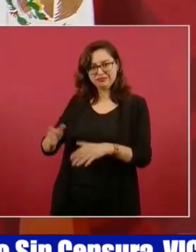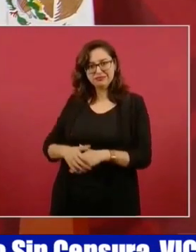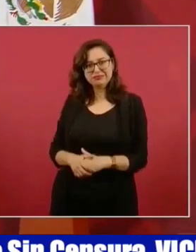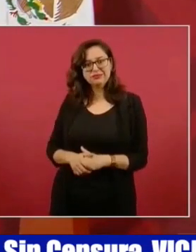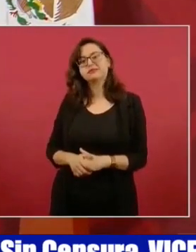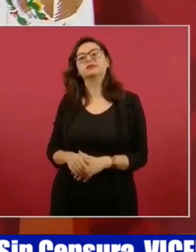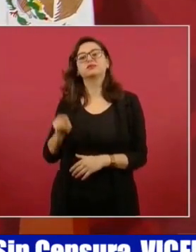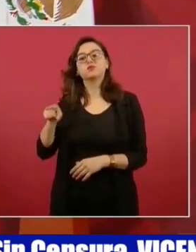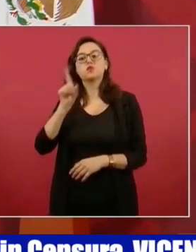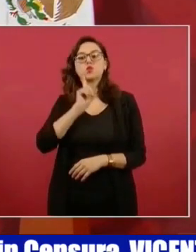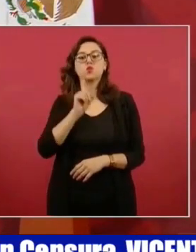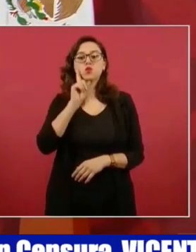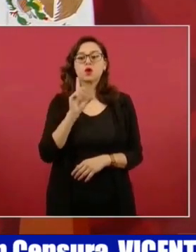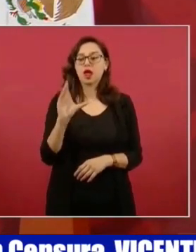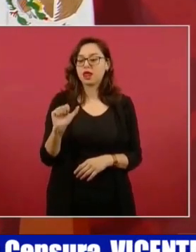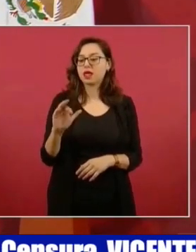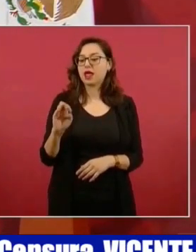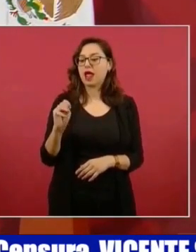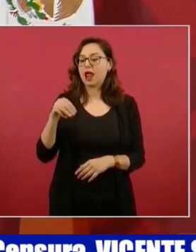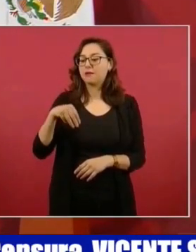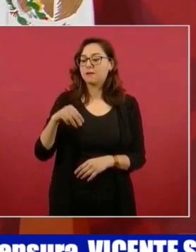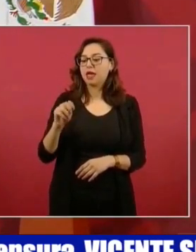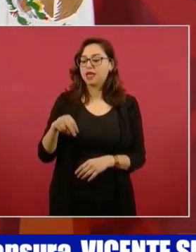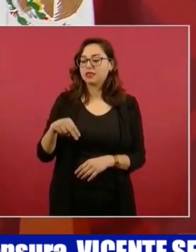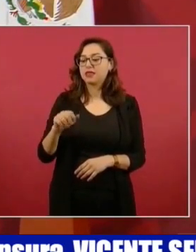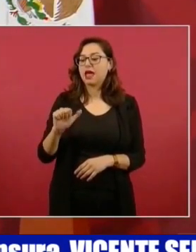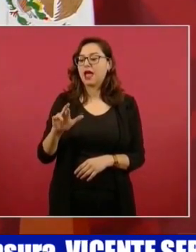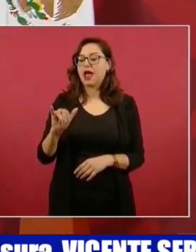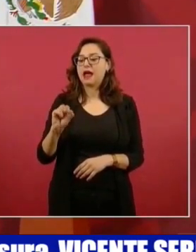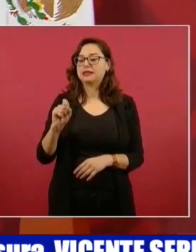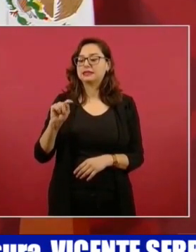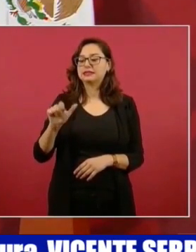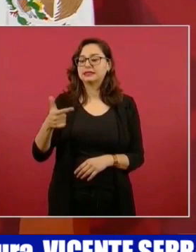que Carmen Aristegui se formó